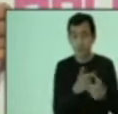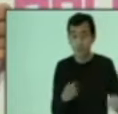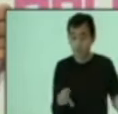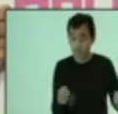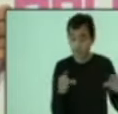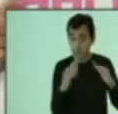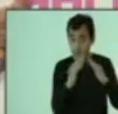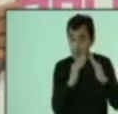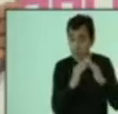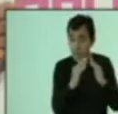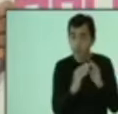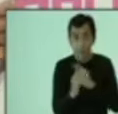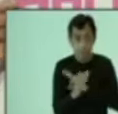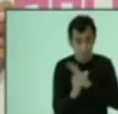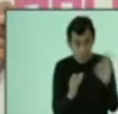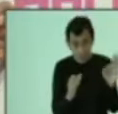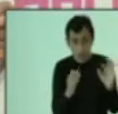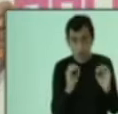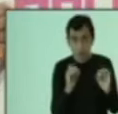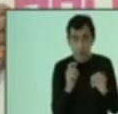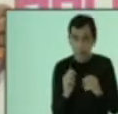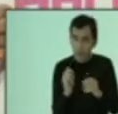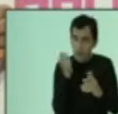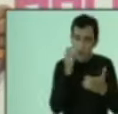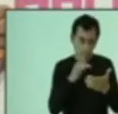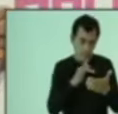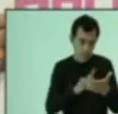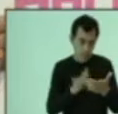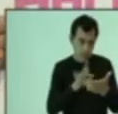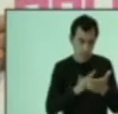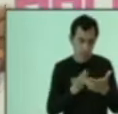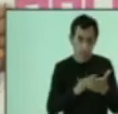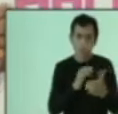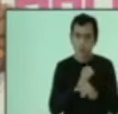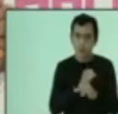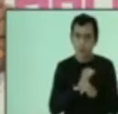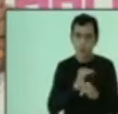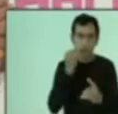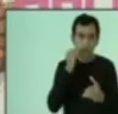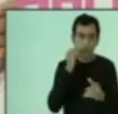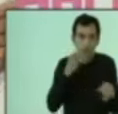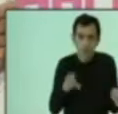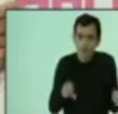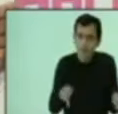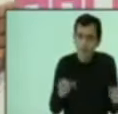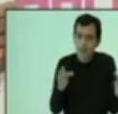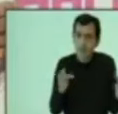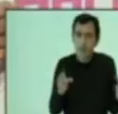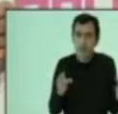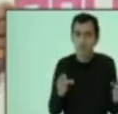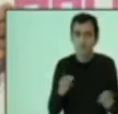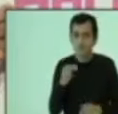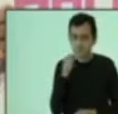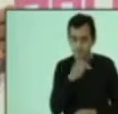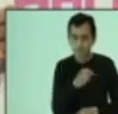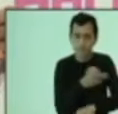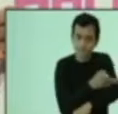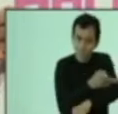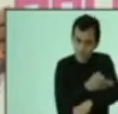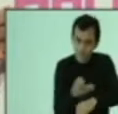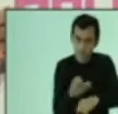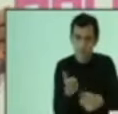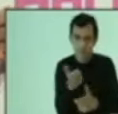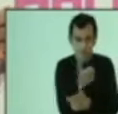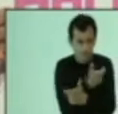desde casa o a través de la tecnología mediante el uso de las redes sociales. La necesidad de proveer a nuestras familias de